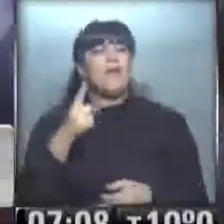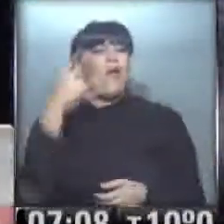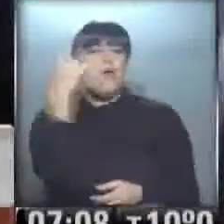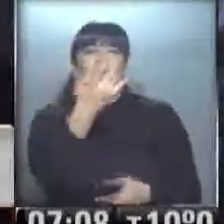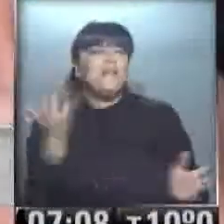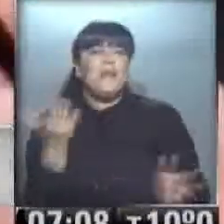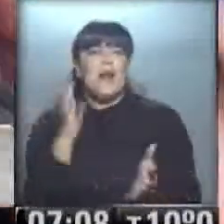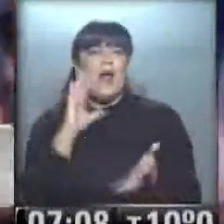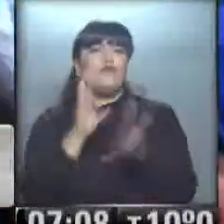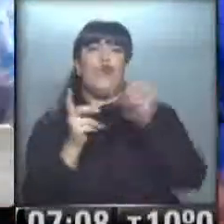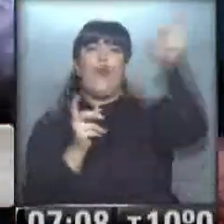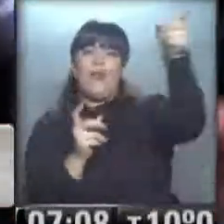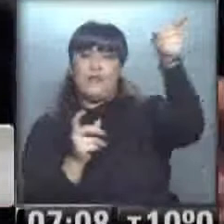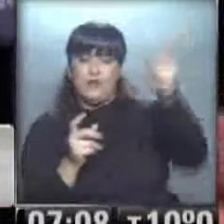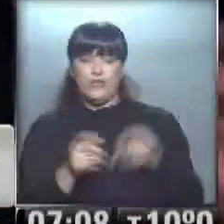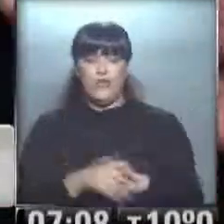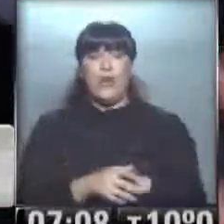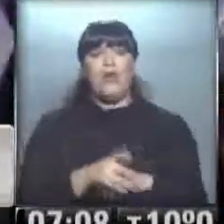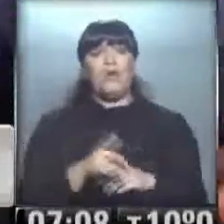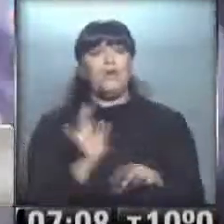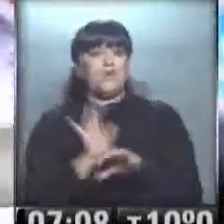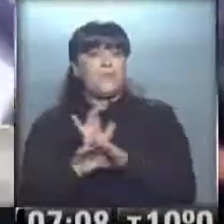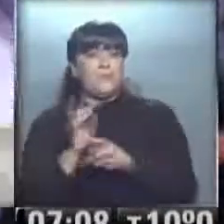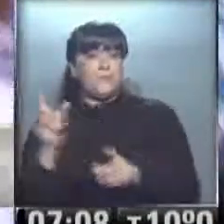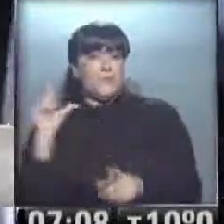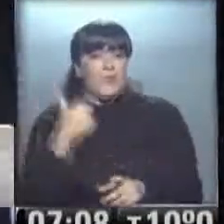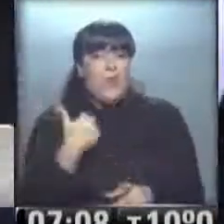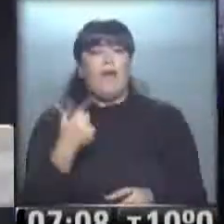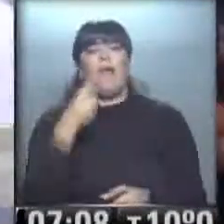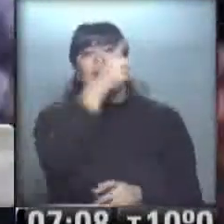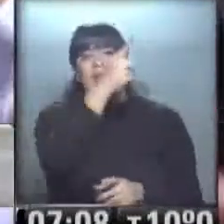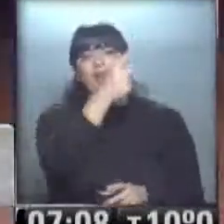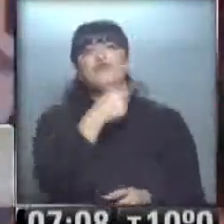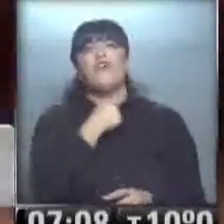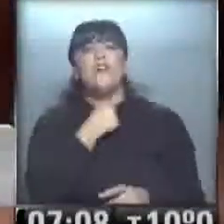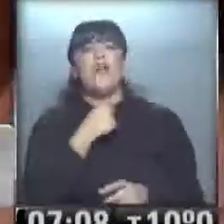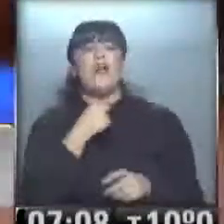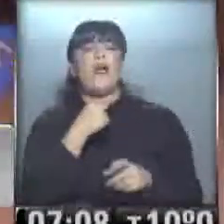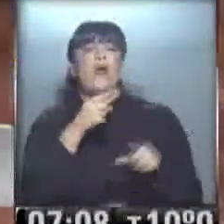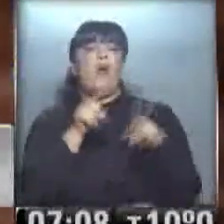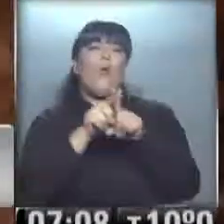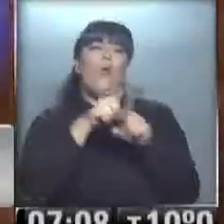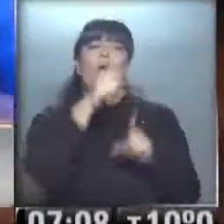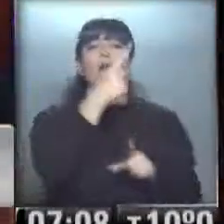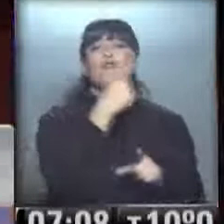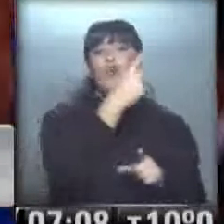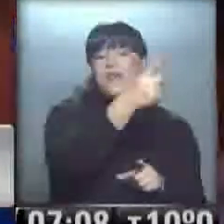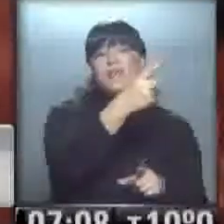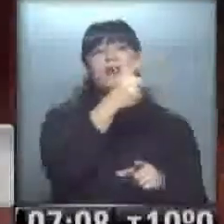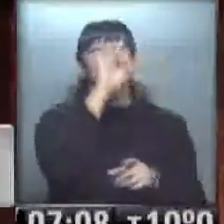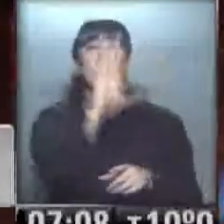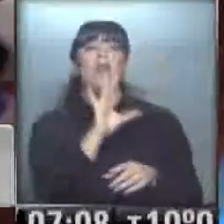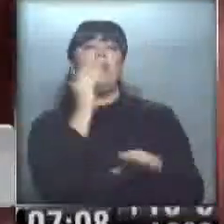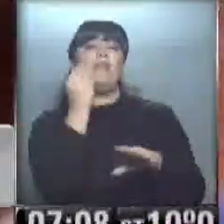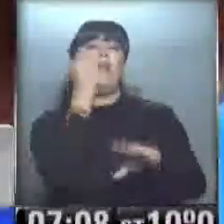gobierno argentino. Es una paradoja que un fondo buitre como Elliott intente limpiar su reputación arrogándose la representación de